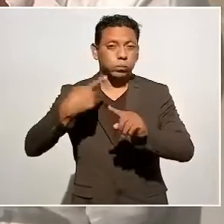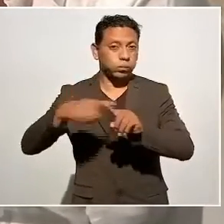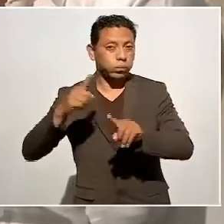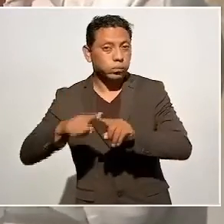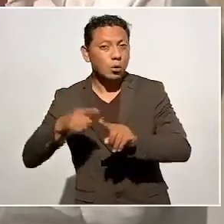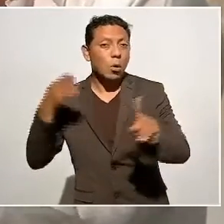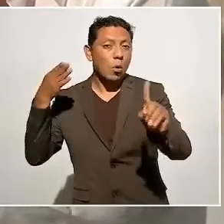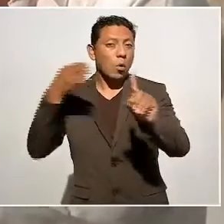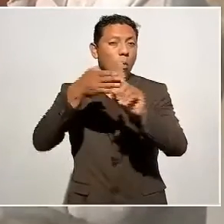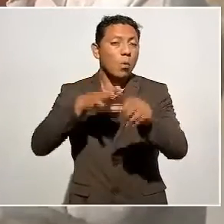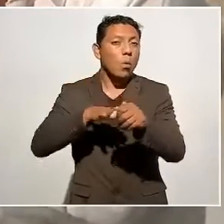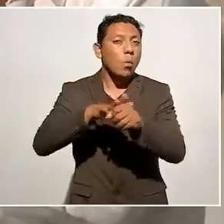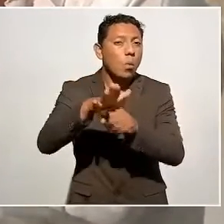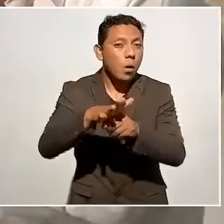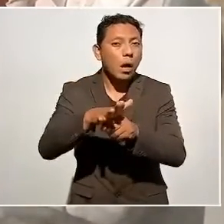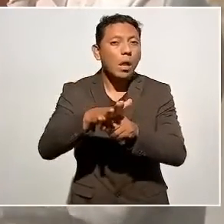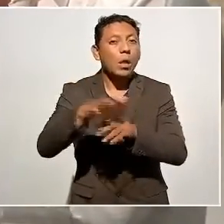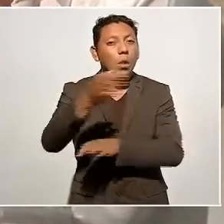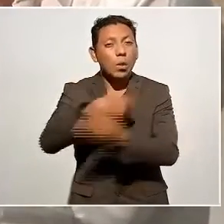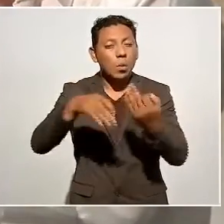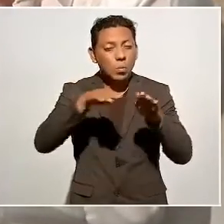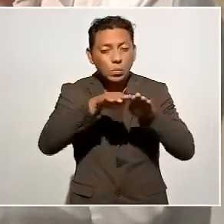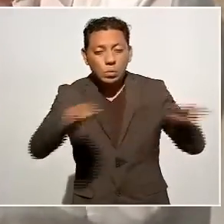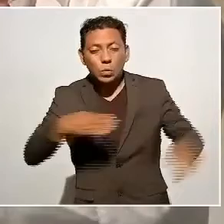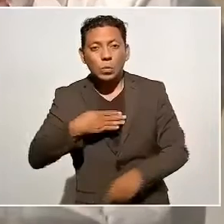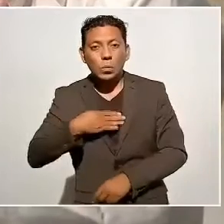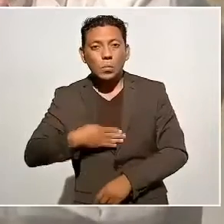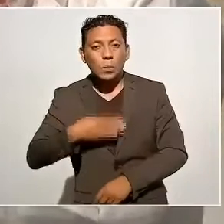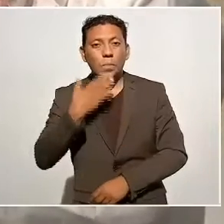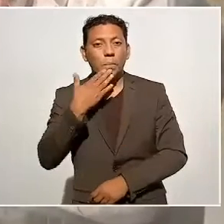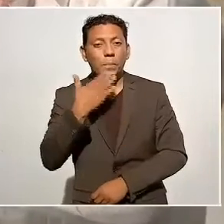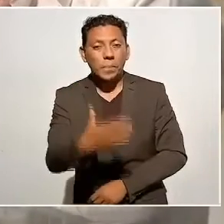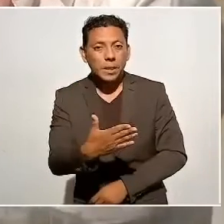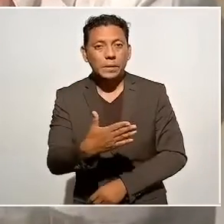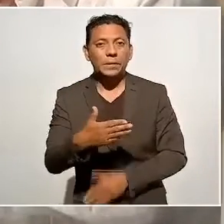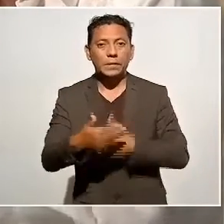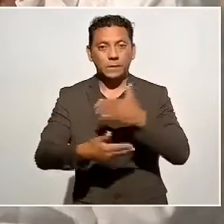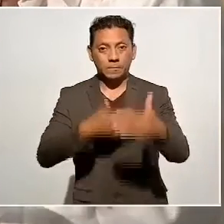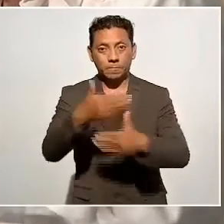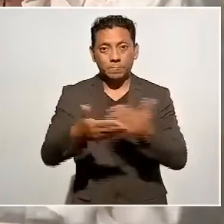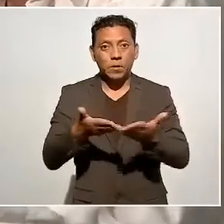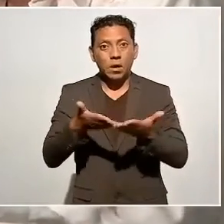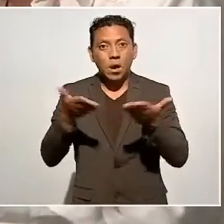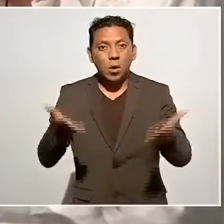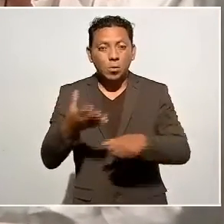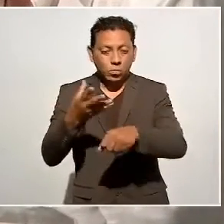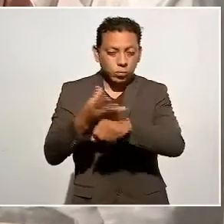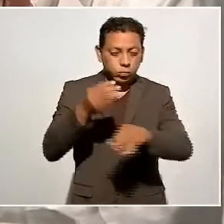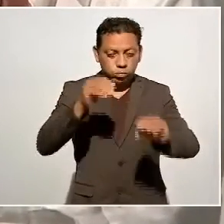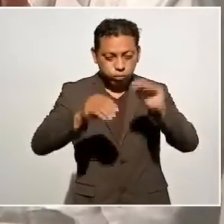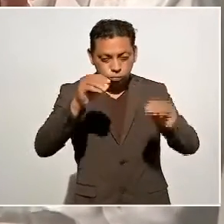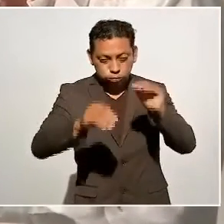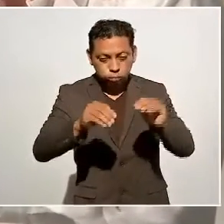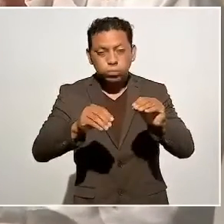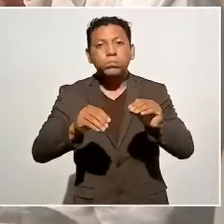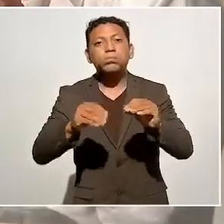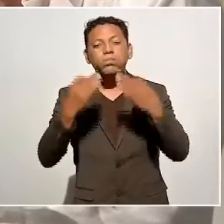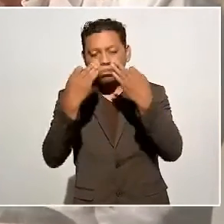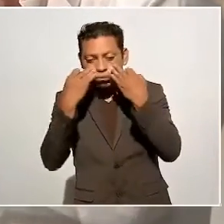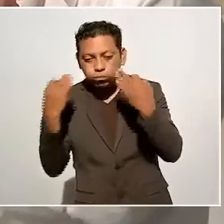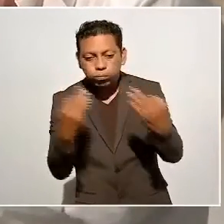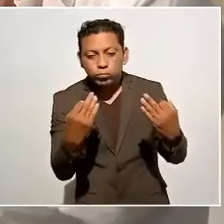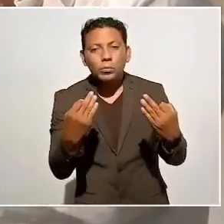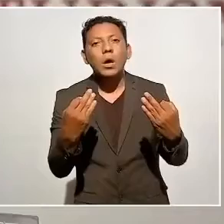tener como objetivo la equidad y la justicia. El impacto de lo que se está construyendo hoy, sin lugar a duda,